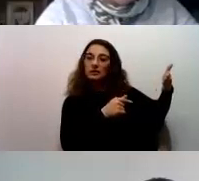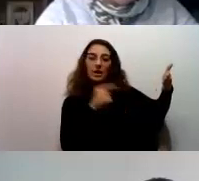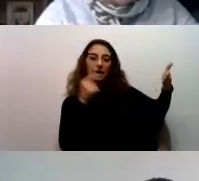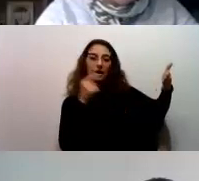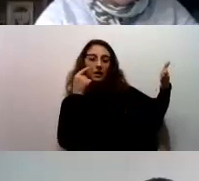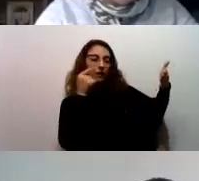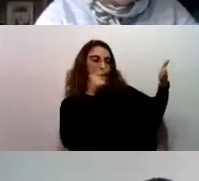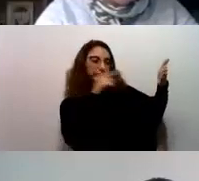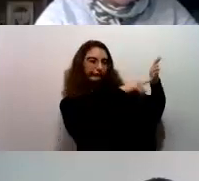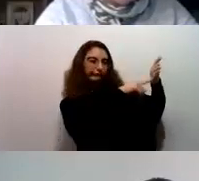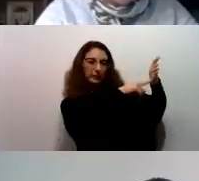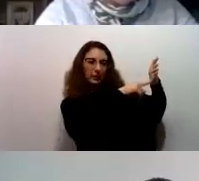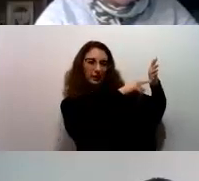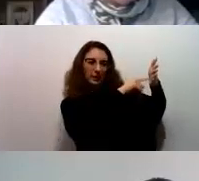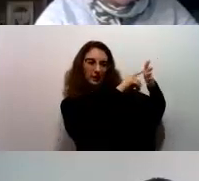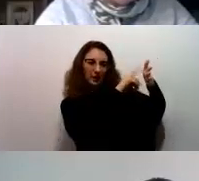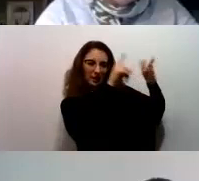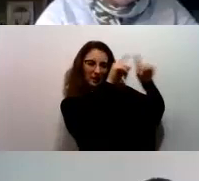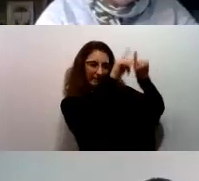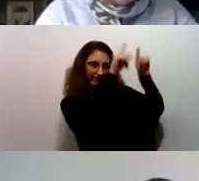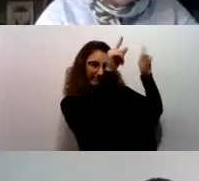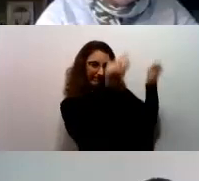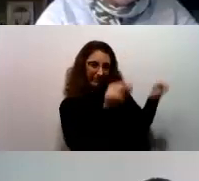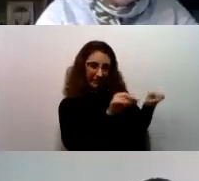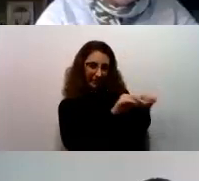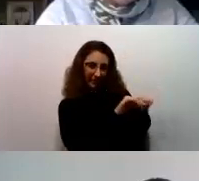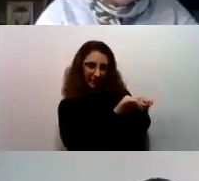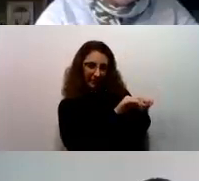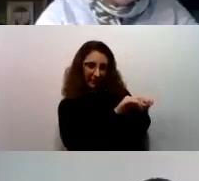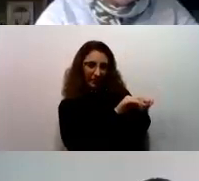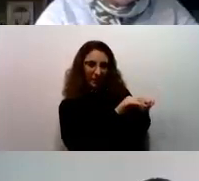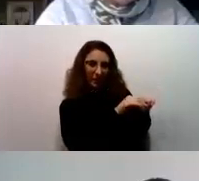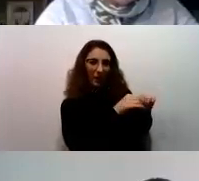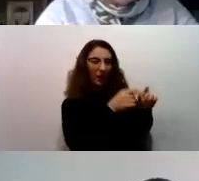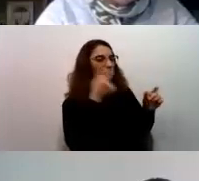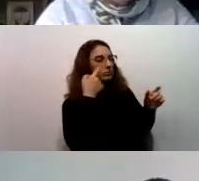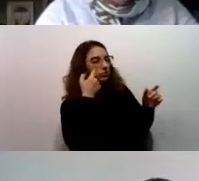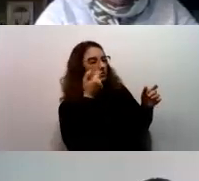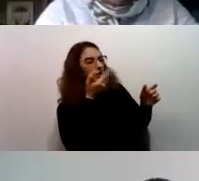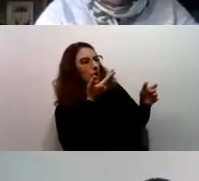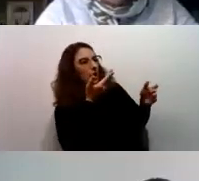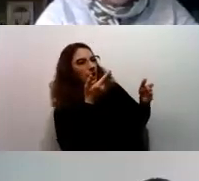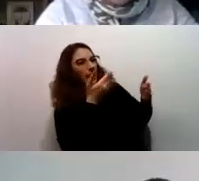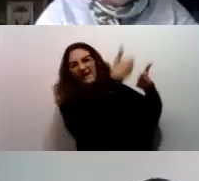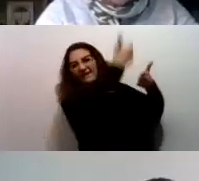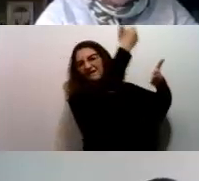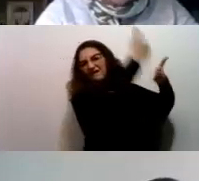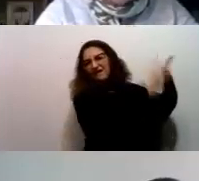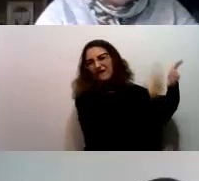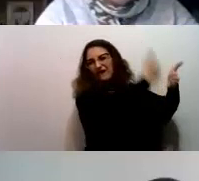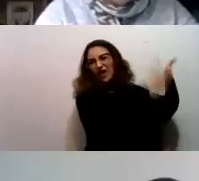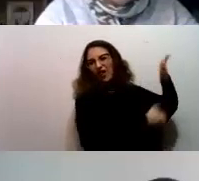carácter de los pictogramas del carácter lo harán con el fondo del mismo